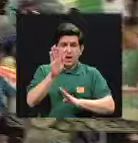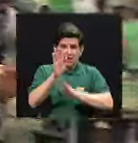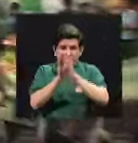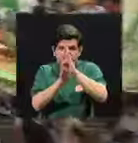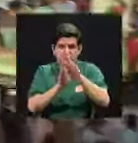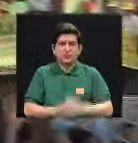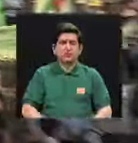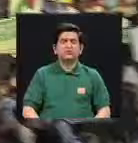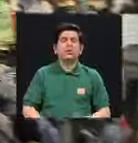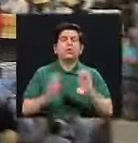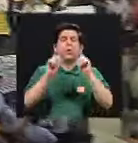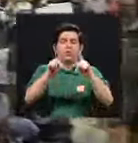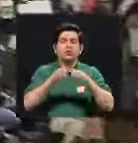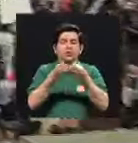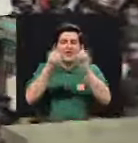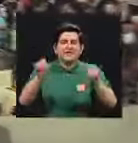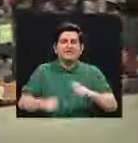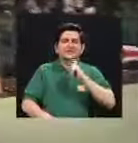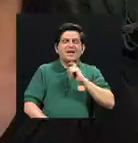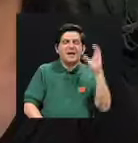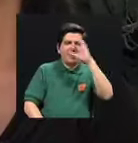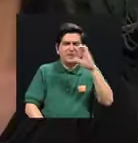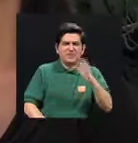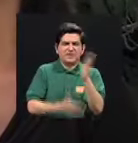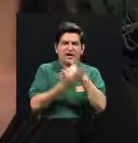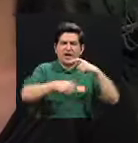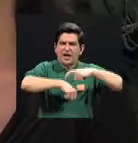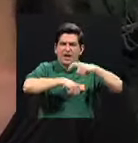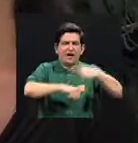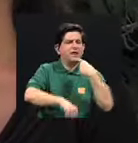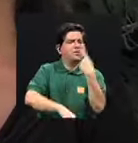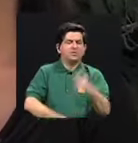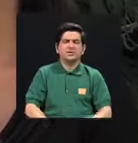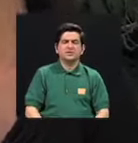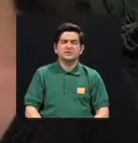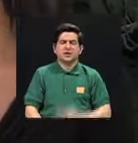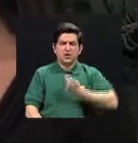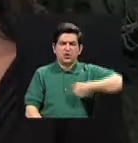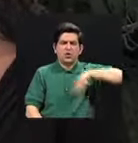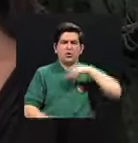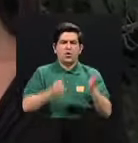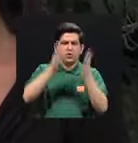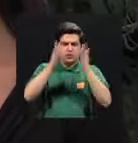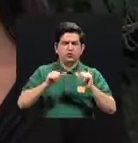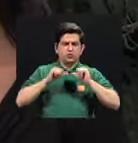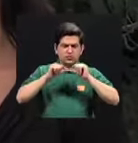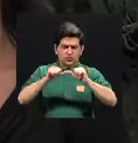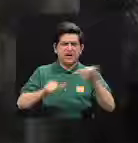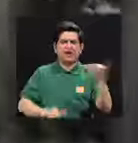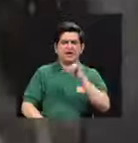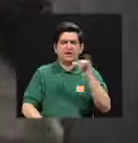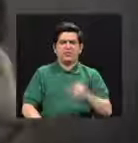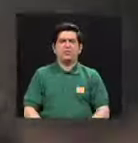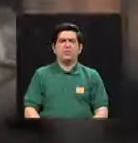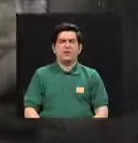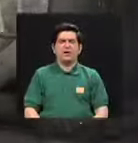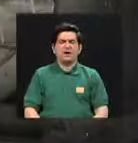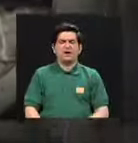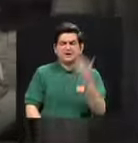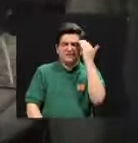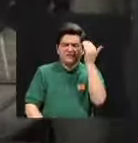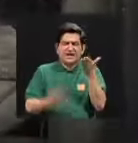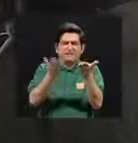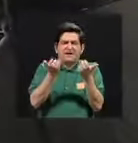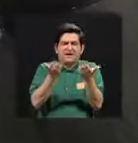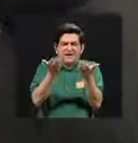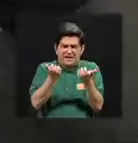visión de desarrollo posible sin minería. Ellos dicen en algún momento, somos campesinos y queremos seguirlo siendo, sabemos qué